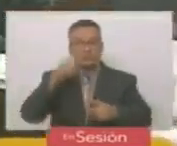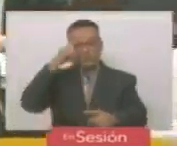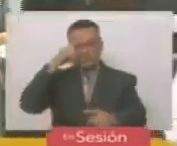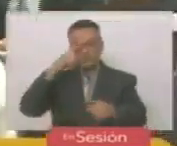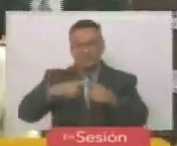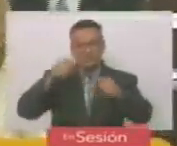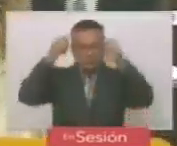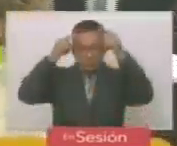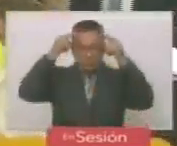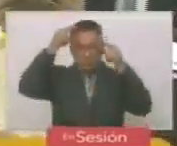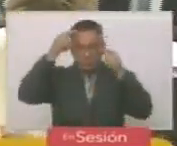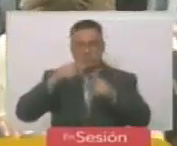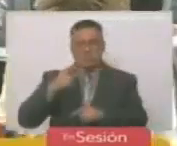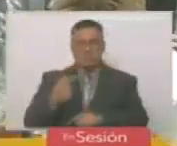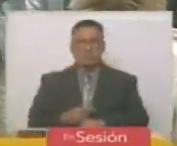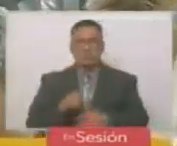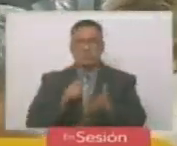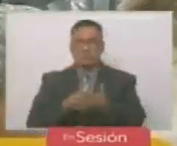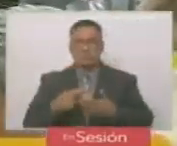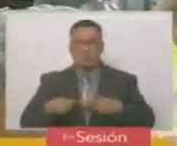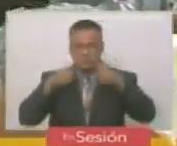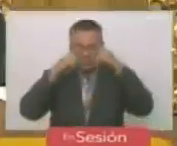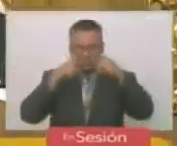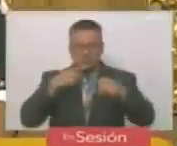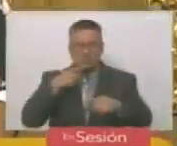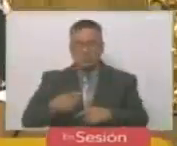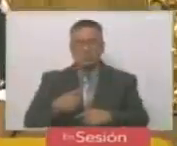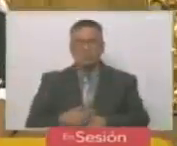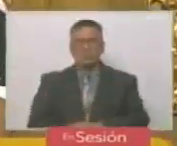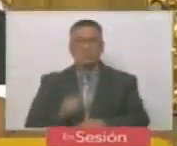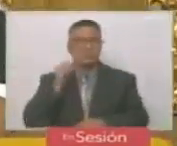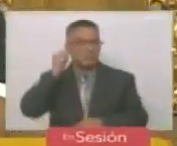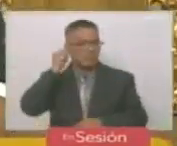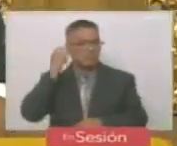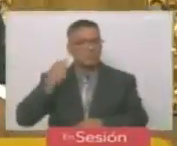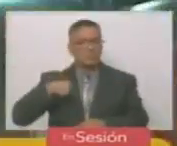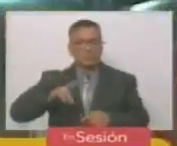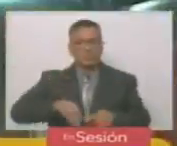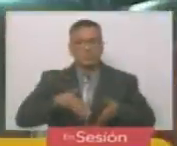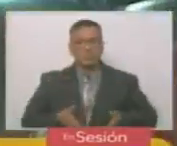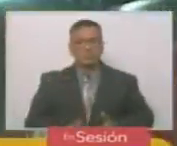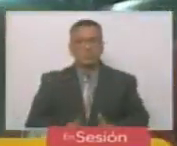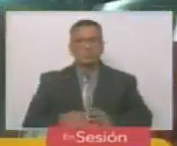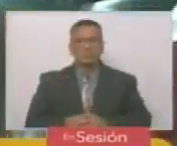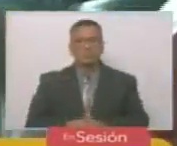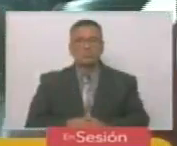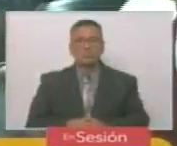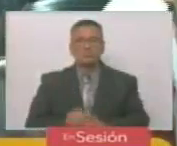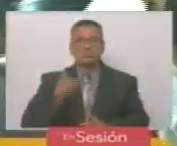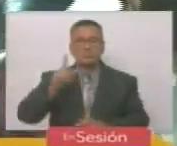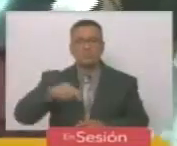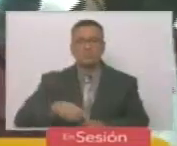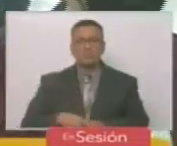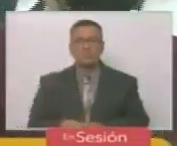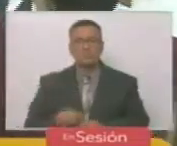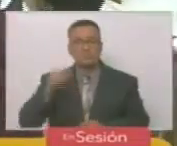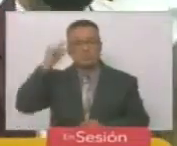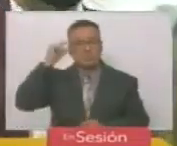Chávez. Nos puso a decir que en esta patria de mujeres podíamos parir con dignidad. Y además,